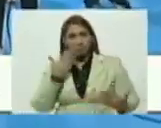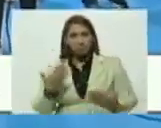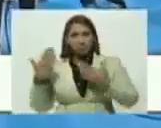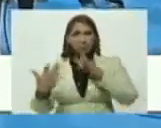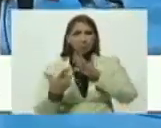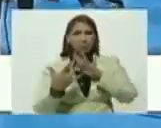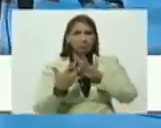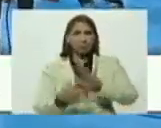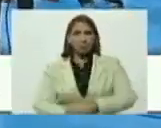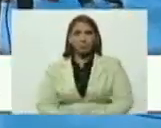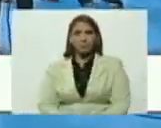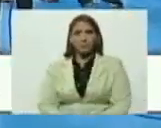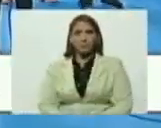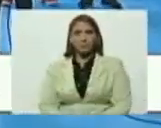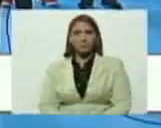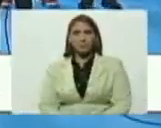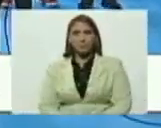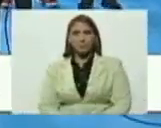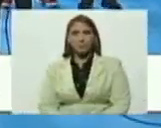presidente!